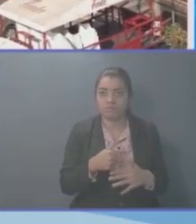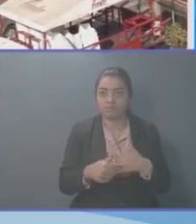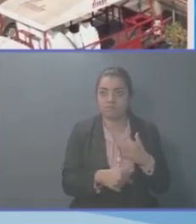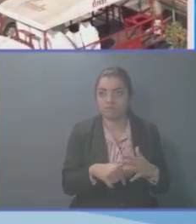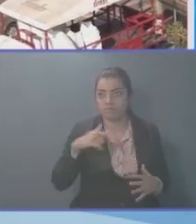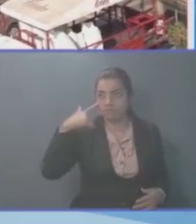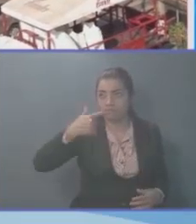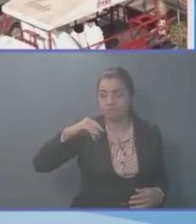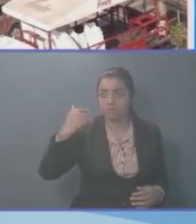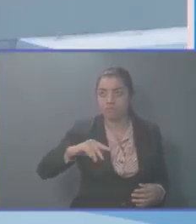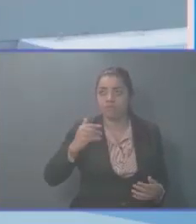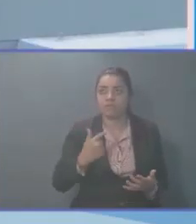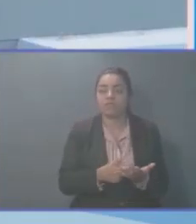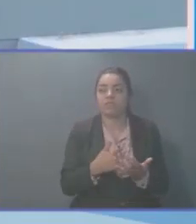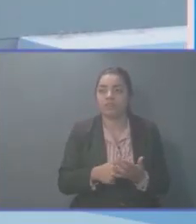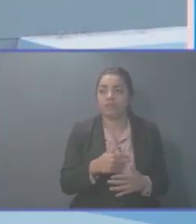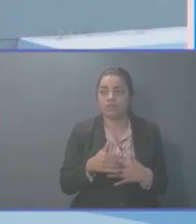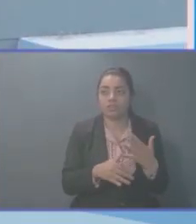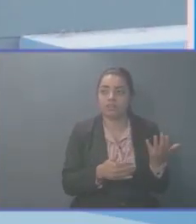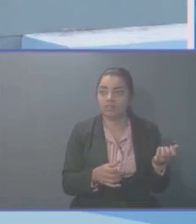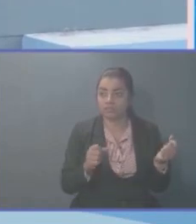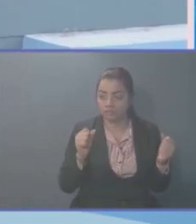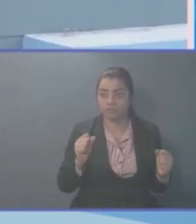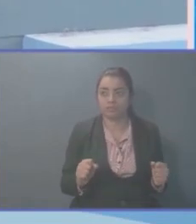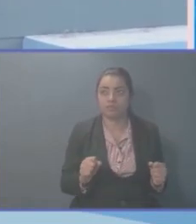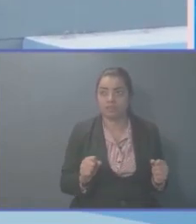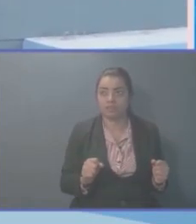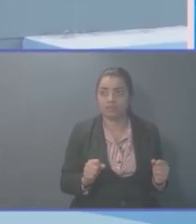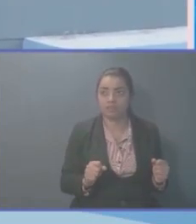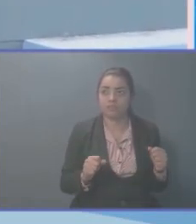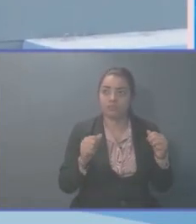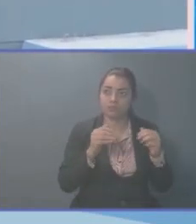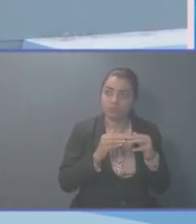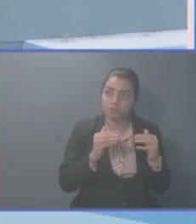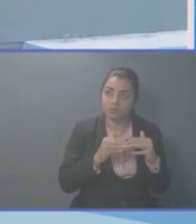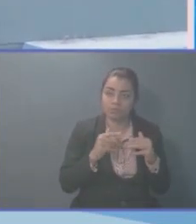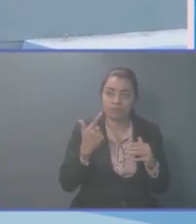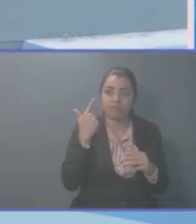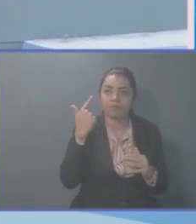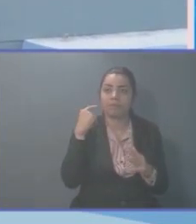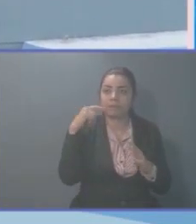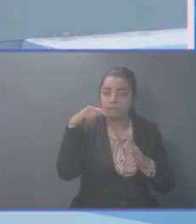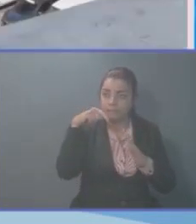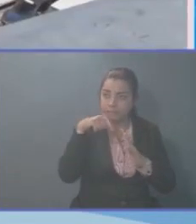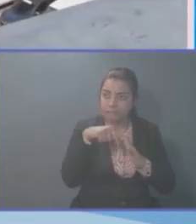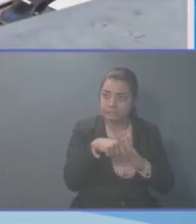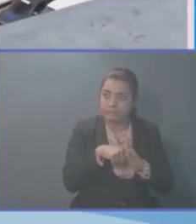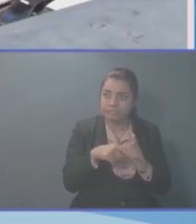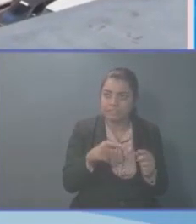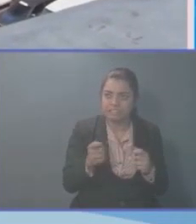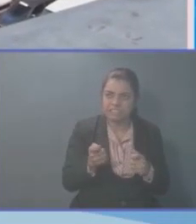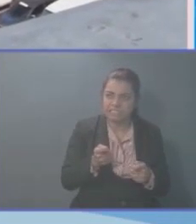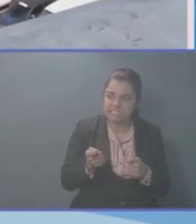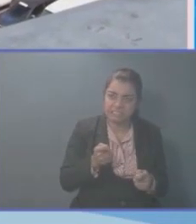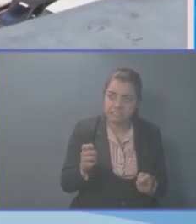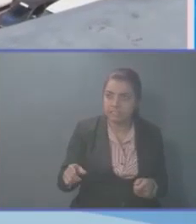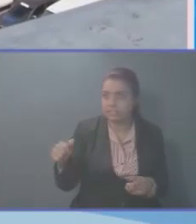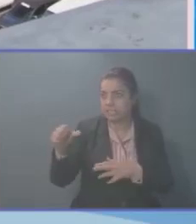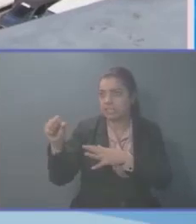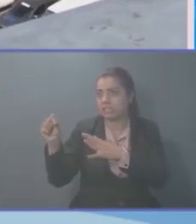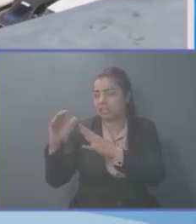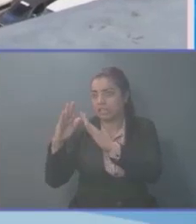riesgos que existe después del domingo, que se siga agudizando la tensión entre órganos de